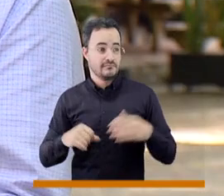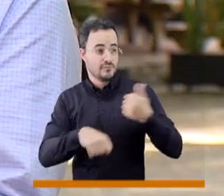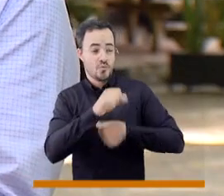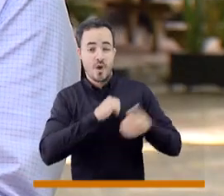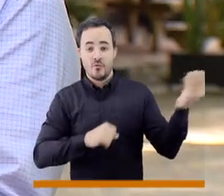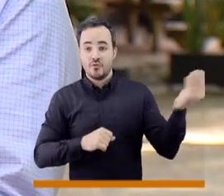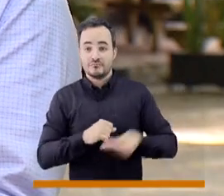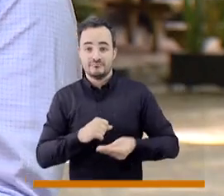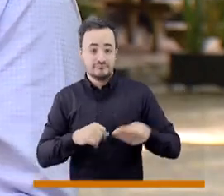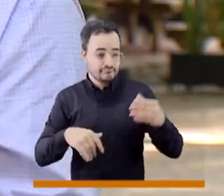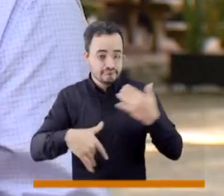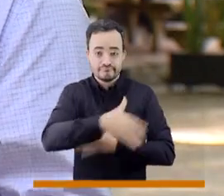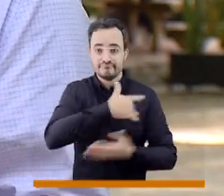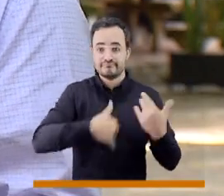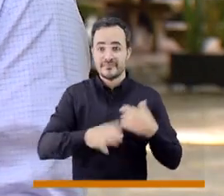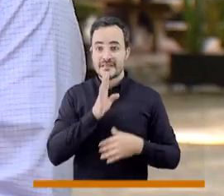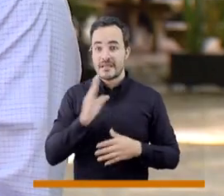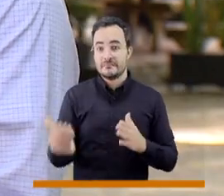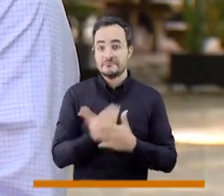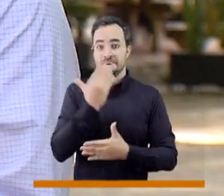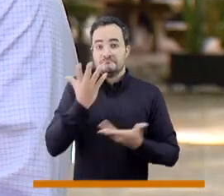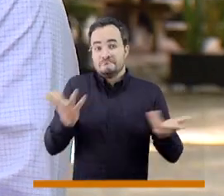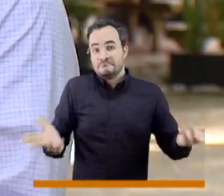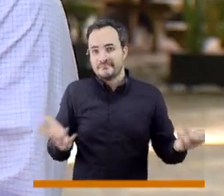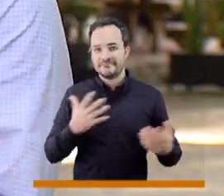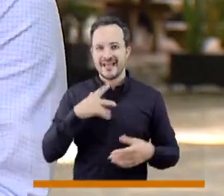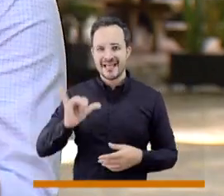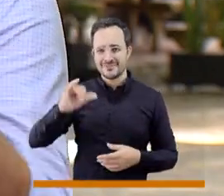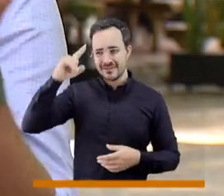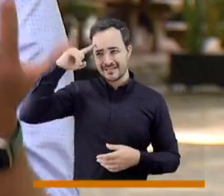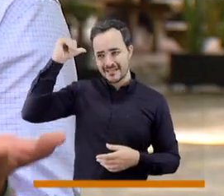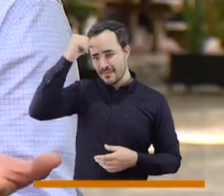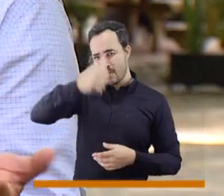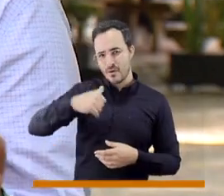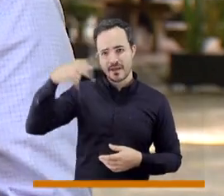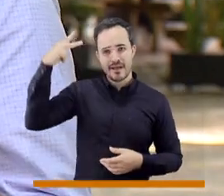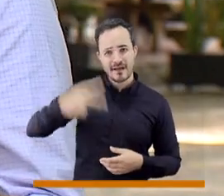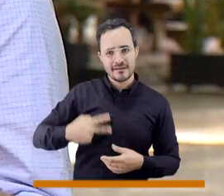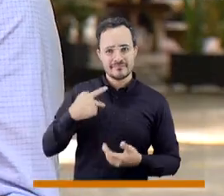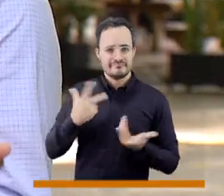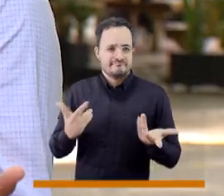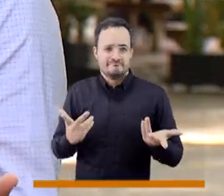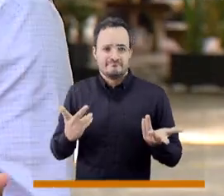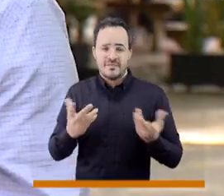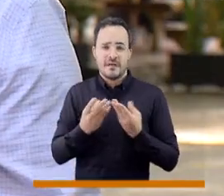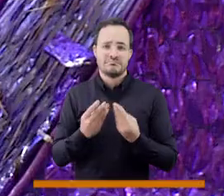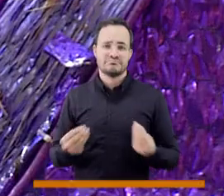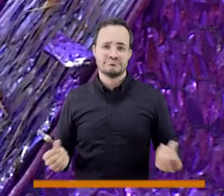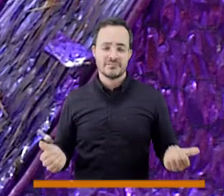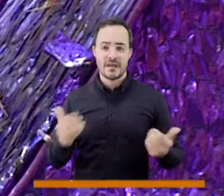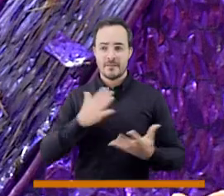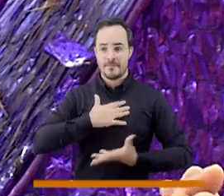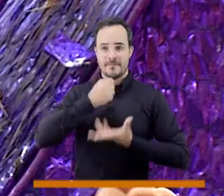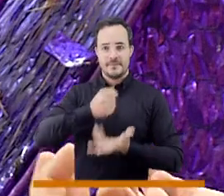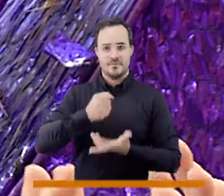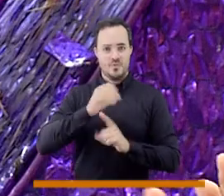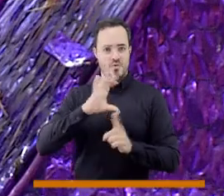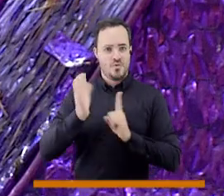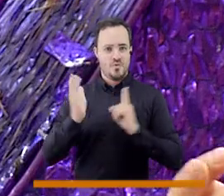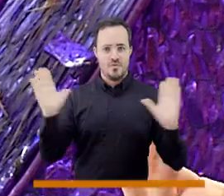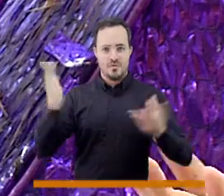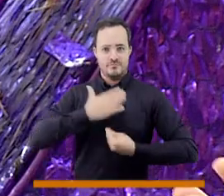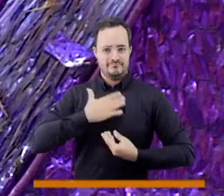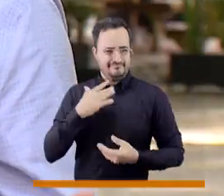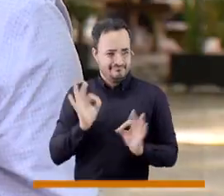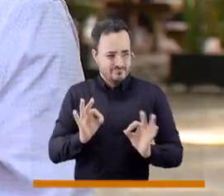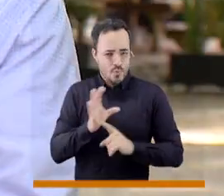llega. Entonces, la gentrificación también nos va a llevar a una afectación de nuestra memoria histórica, nuestro patrimonio cultural, de nuestro